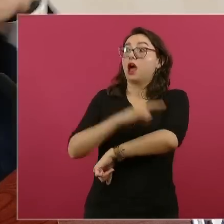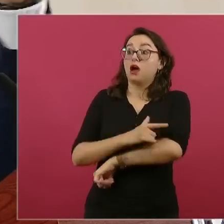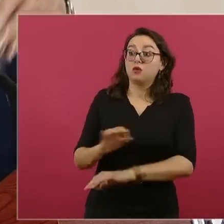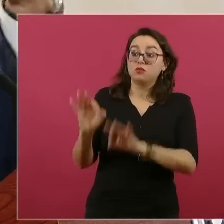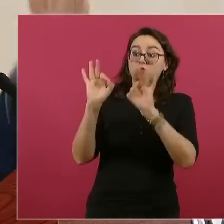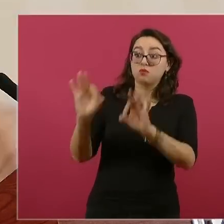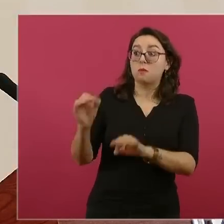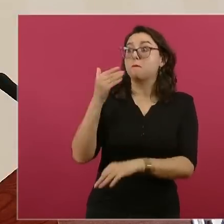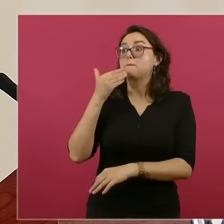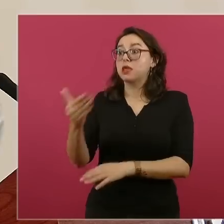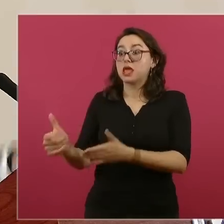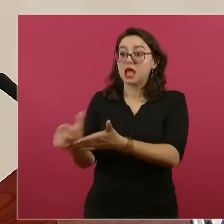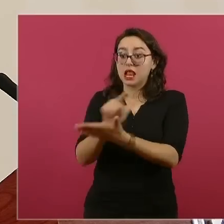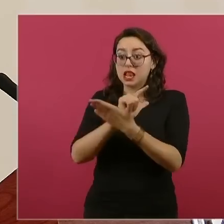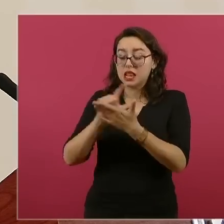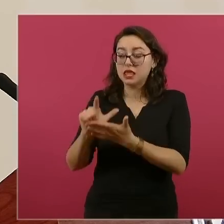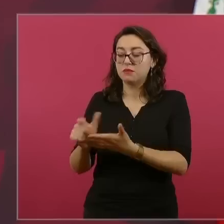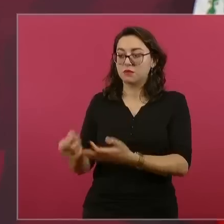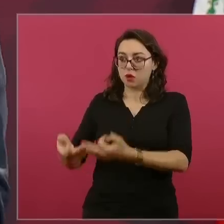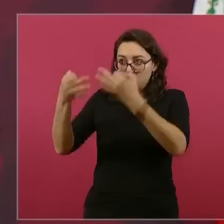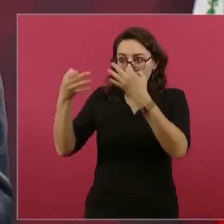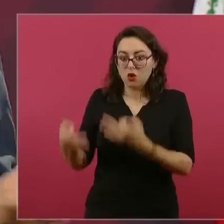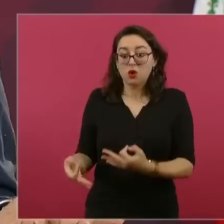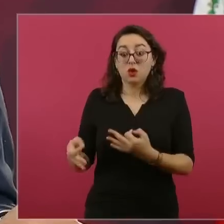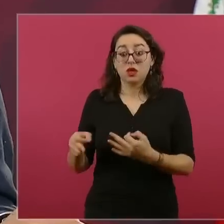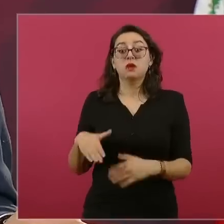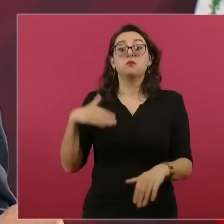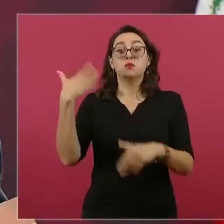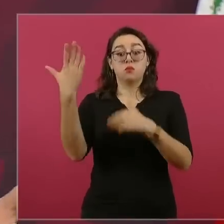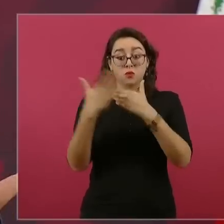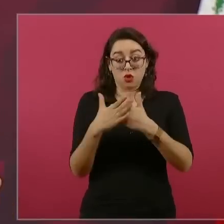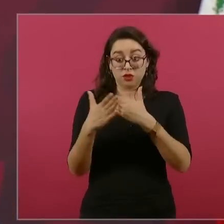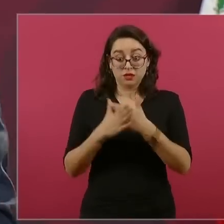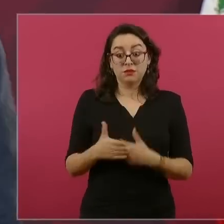y que quien llegue vea si